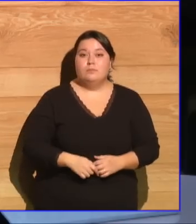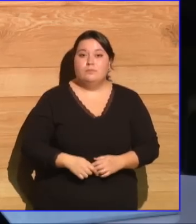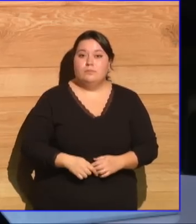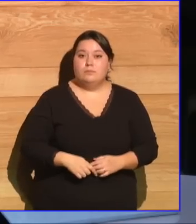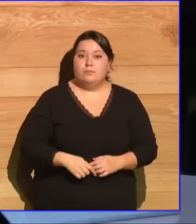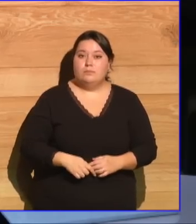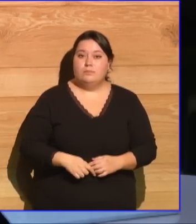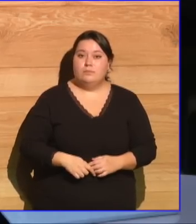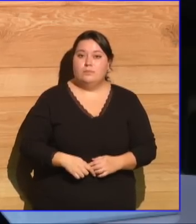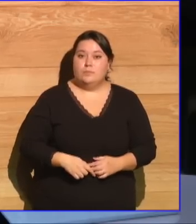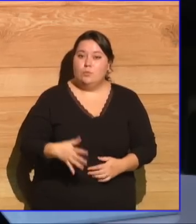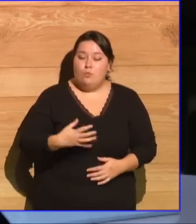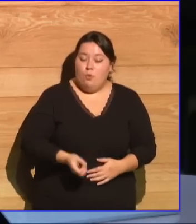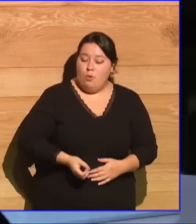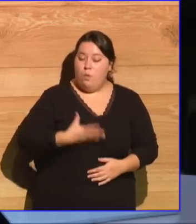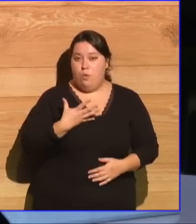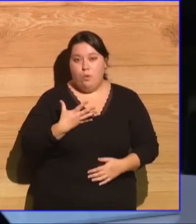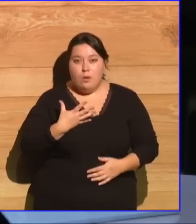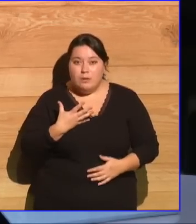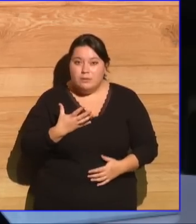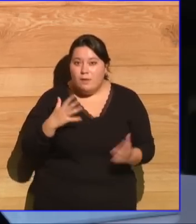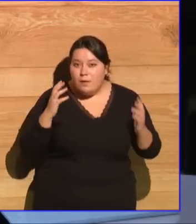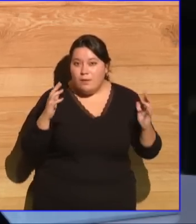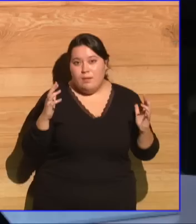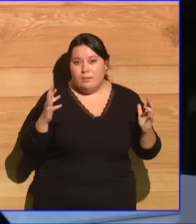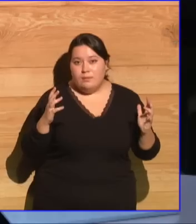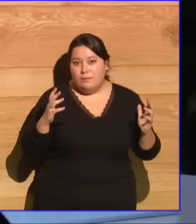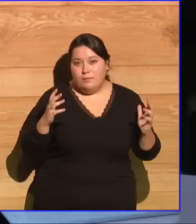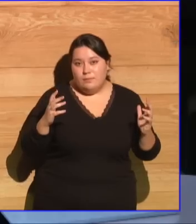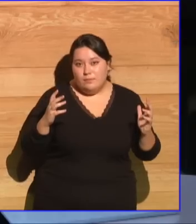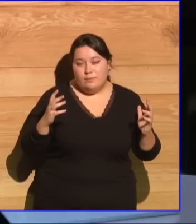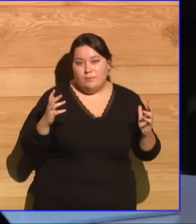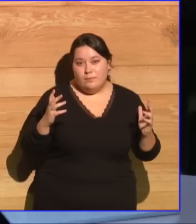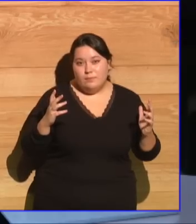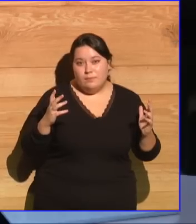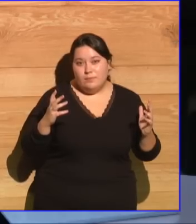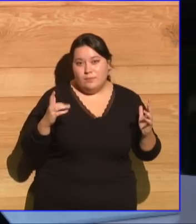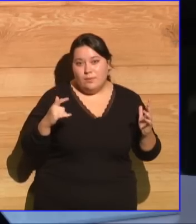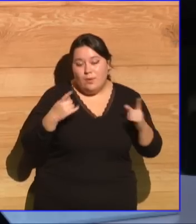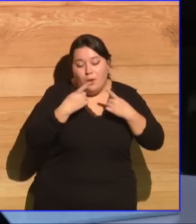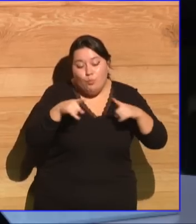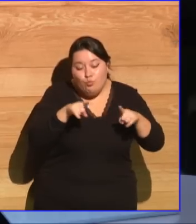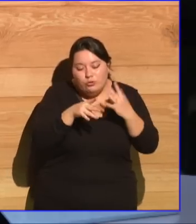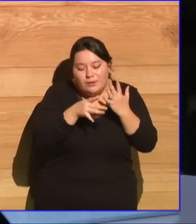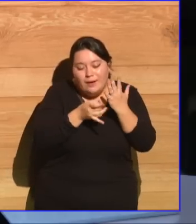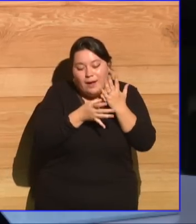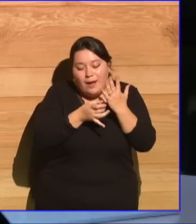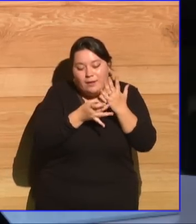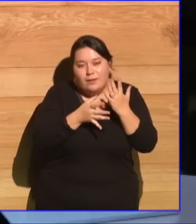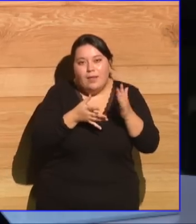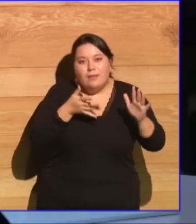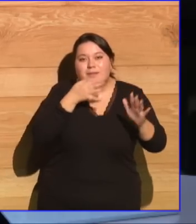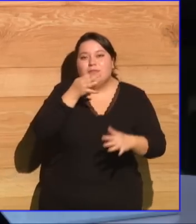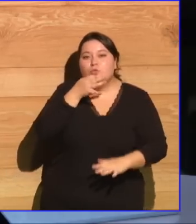es tan enorme, que adquiere toda una cierta calidad musical casi, Sí.